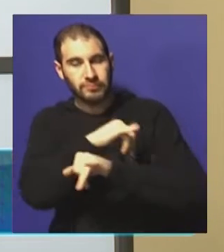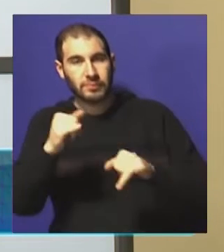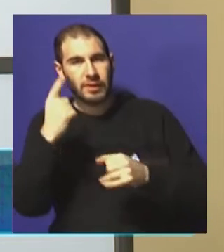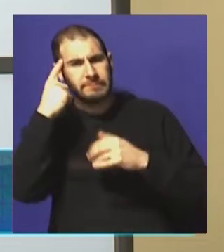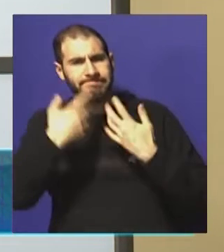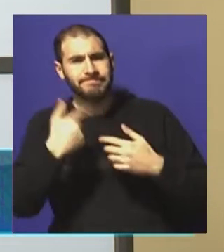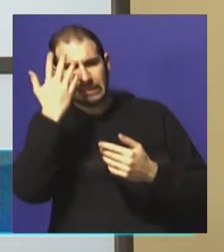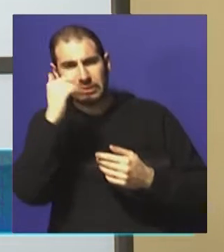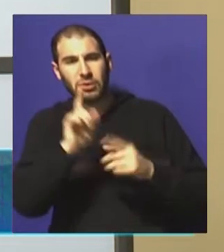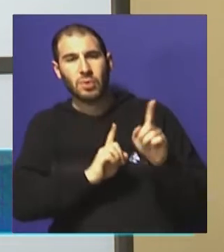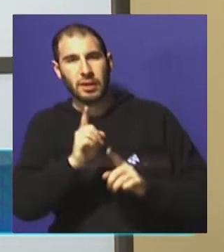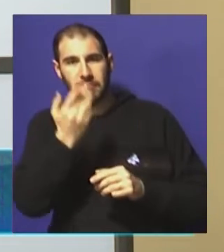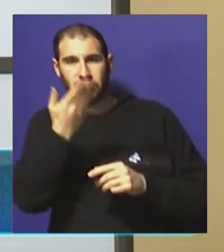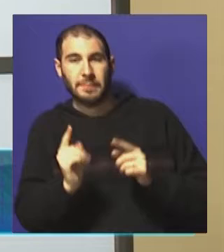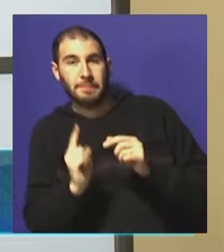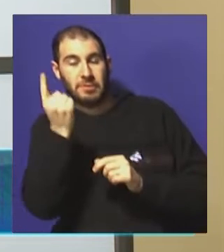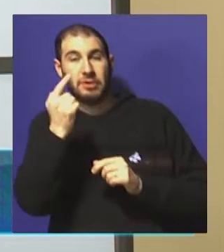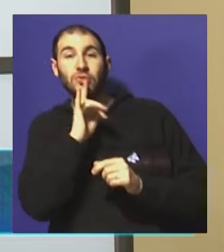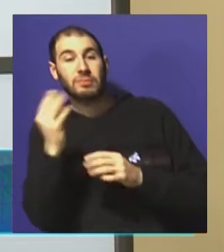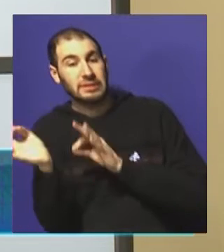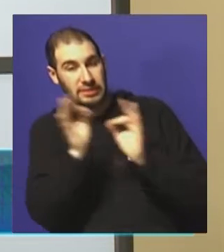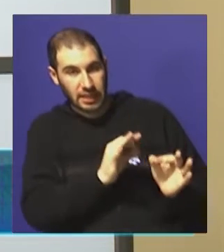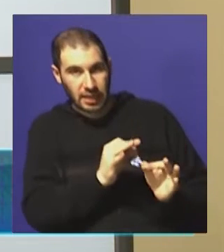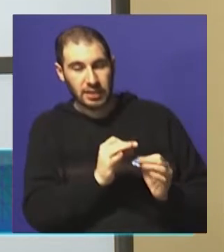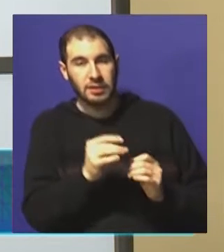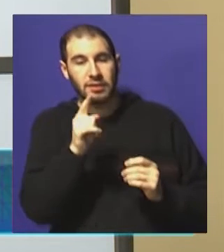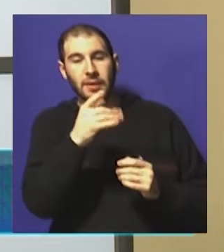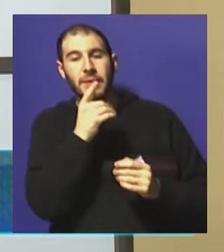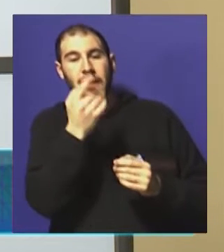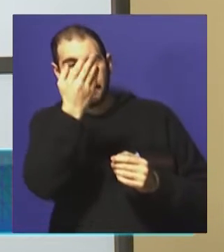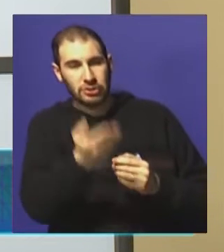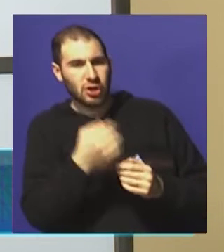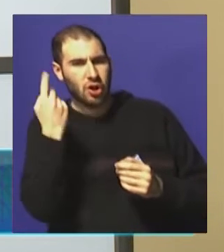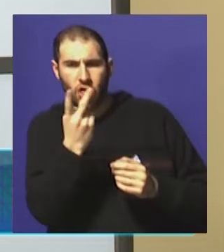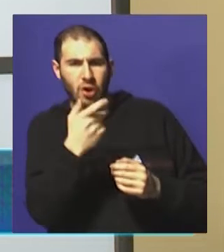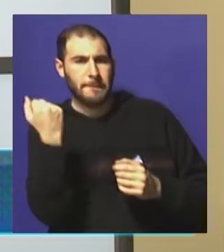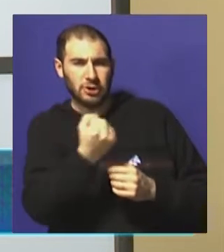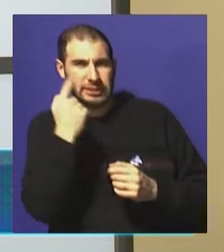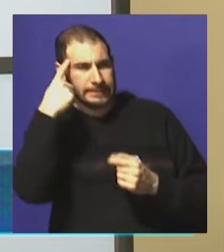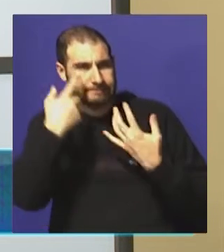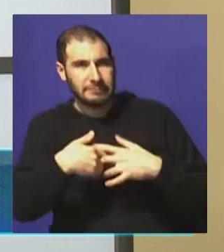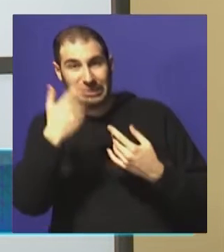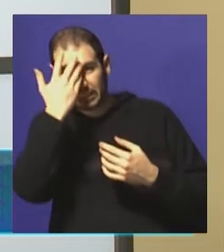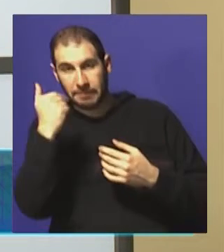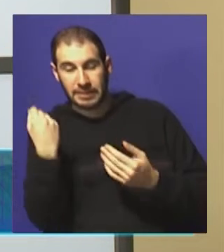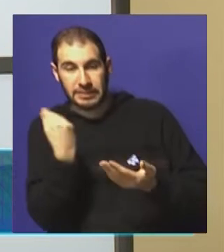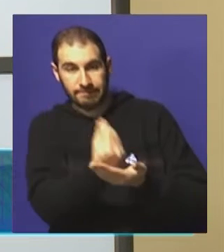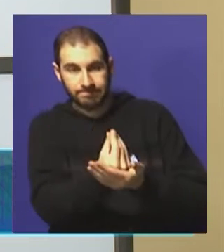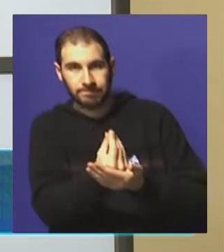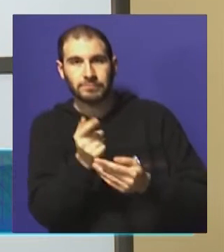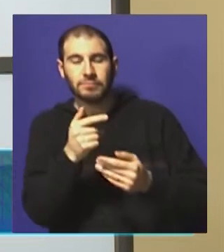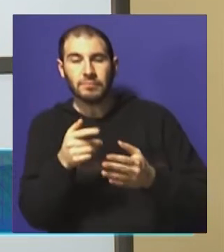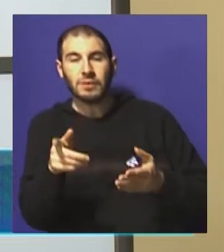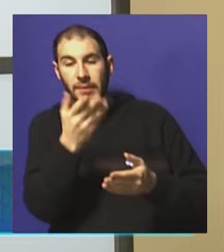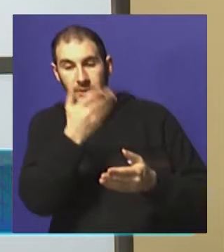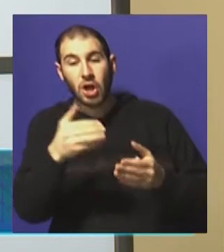pensamiento sanmartiniano. Son de los primeros en llegar a Tucumán y son los que se transforman en pilares del pensamiento de San Martín, que tenía que mover